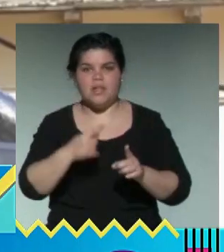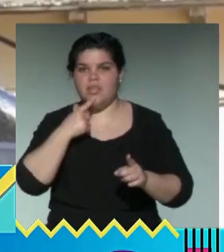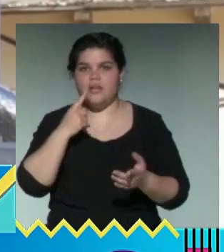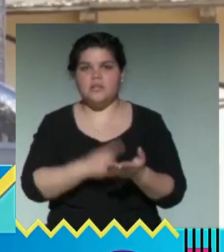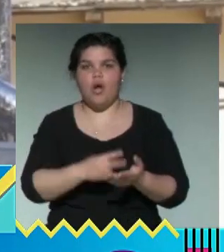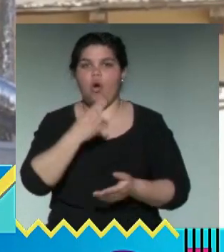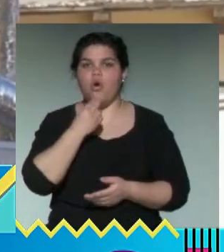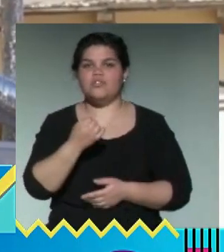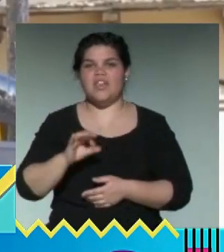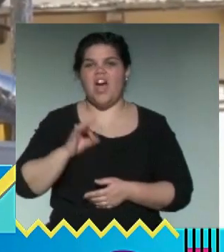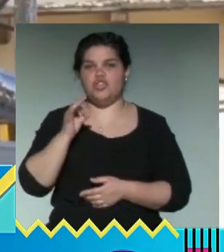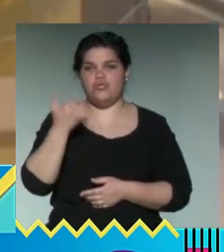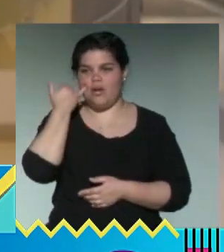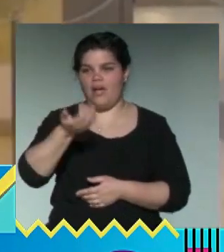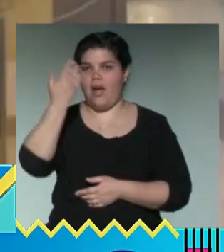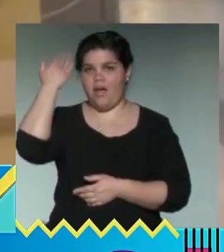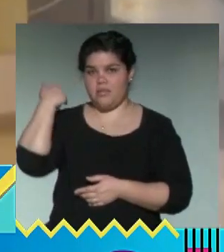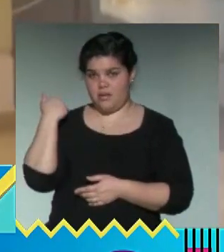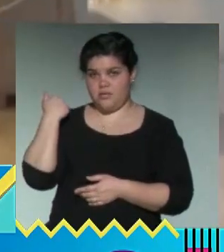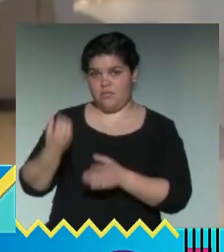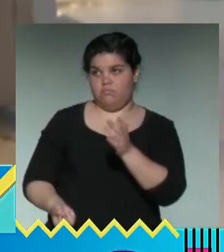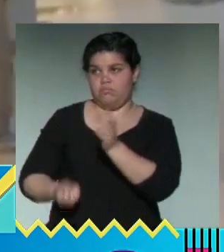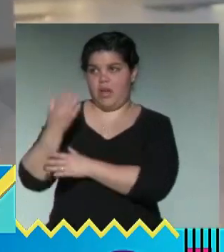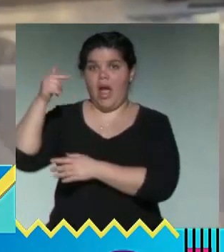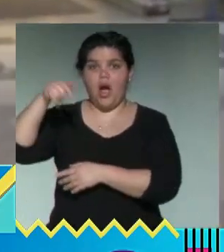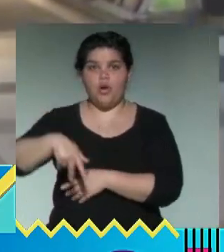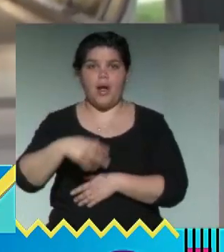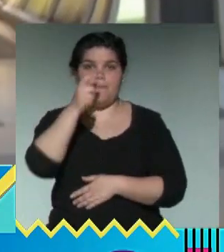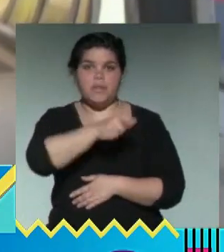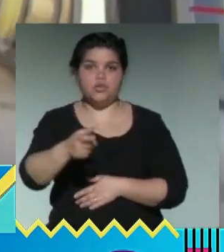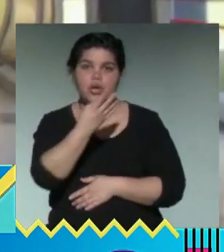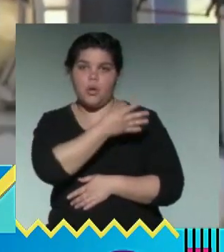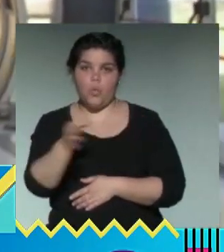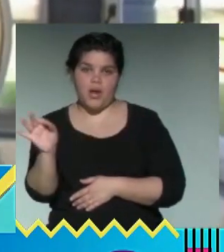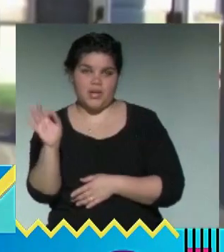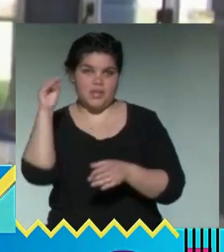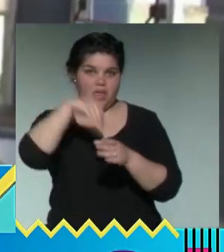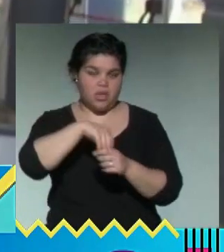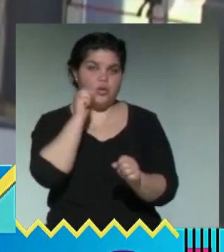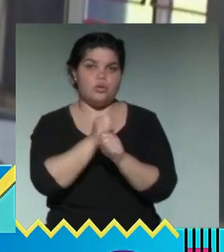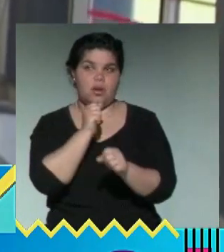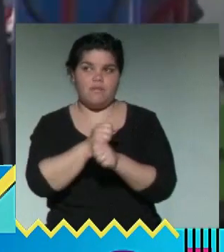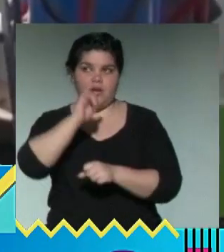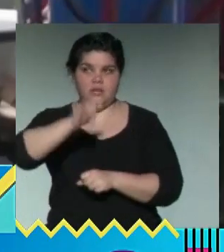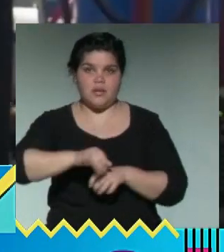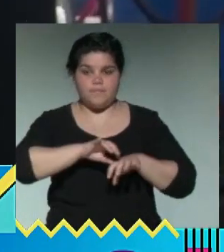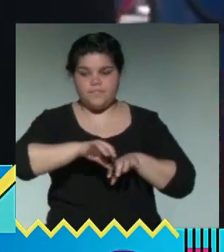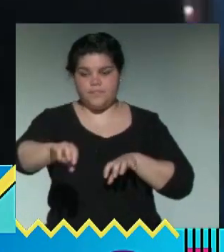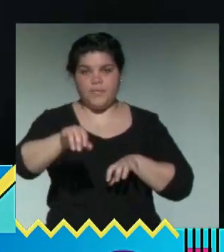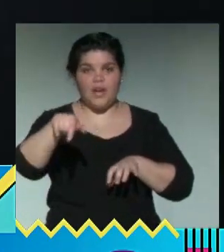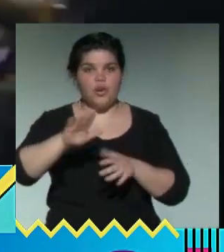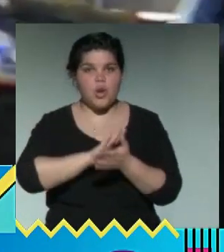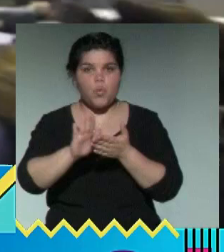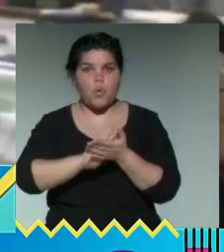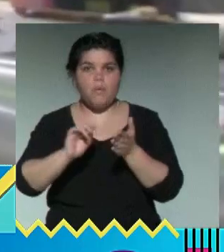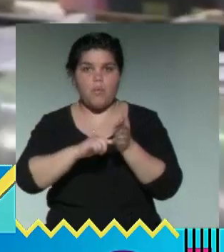años y medio atrás, y hoy tenemos por suerte 40 personas trabajando, un poco lo hablábamos con Jorge, una sucursal recientemente inaugurada en